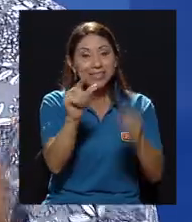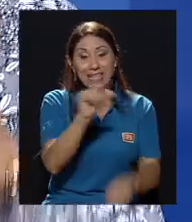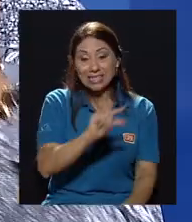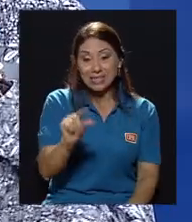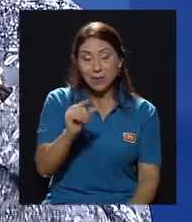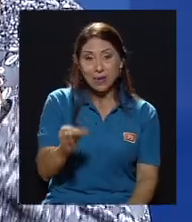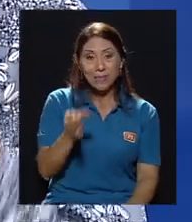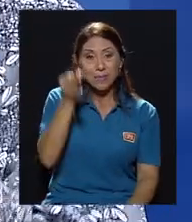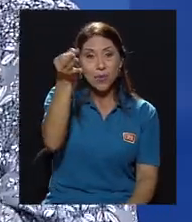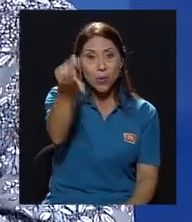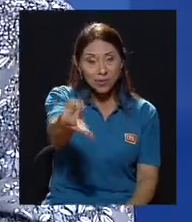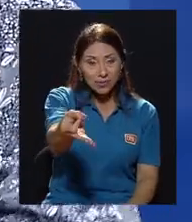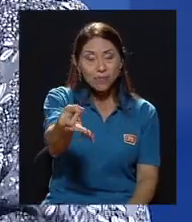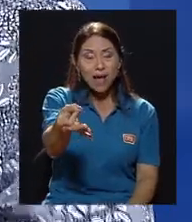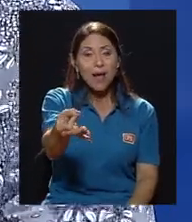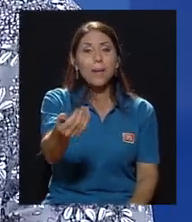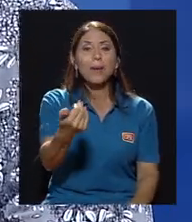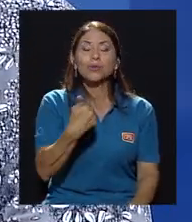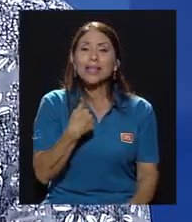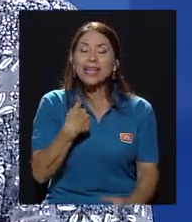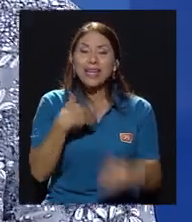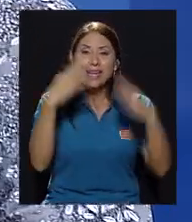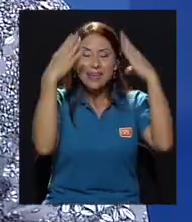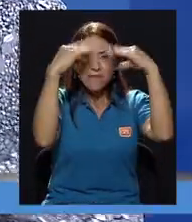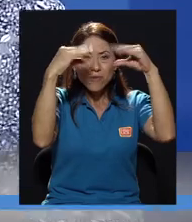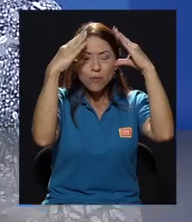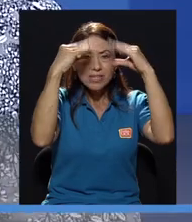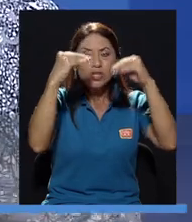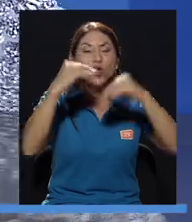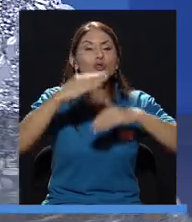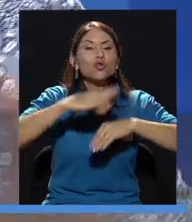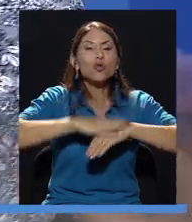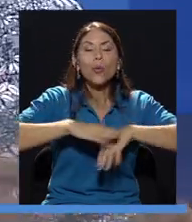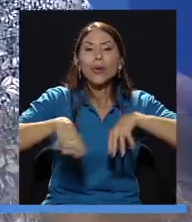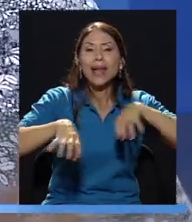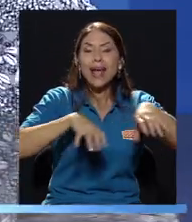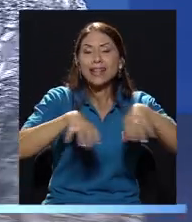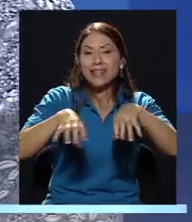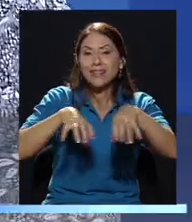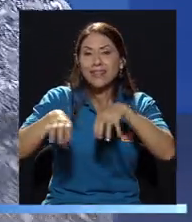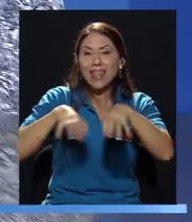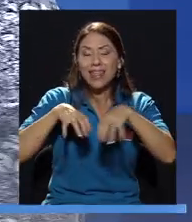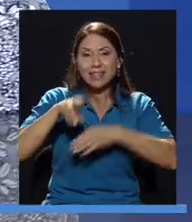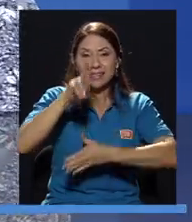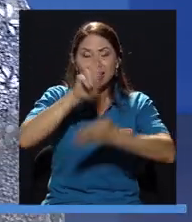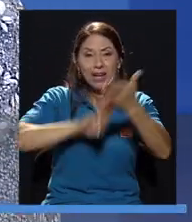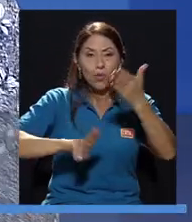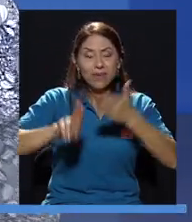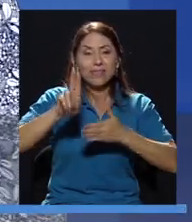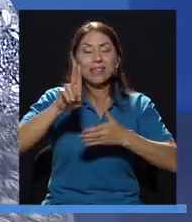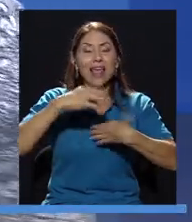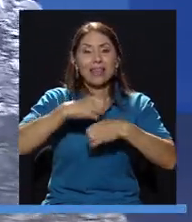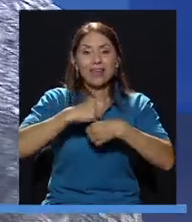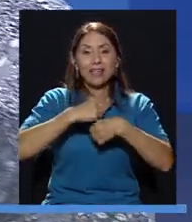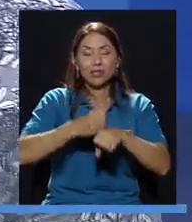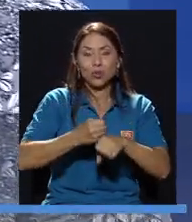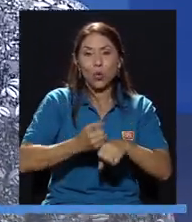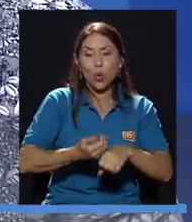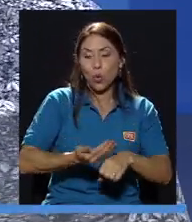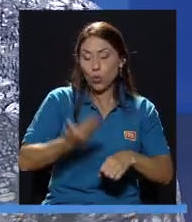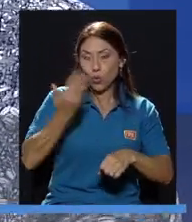que la próxima semana precisamente vamos a tener información sobre las actividades que la universidad